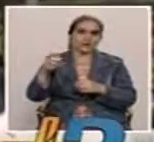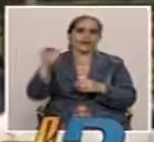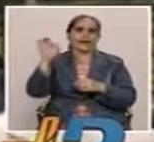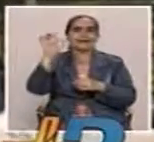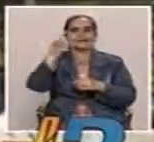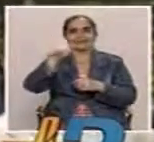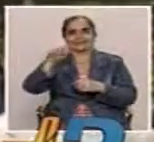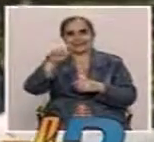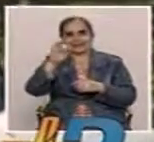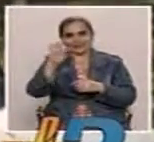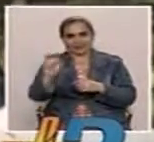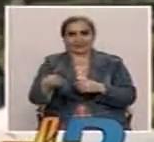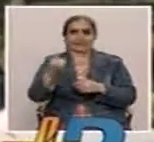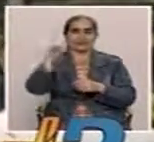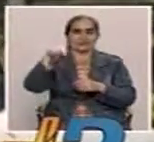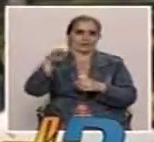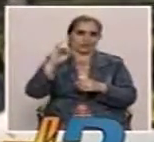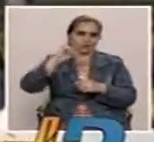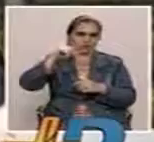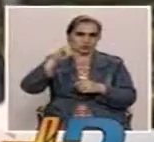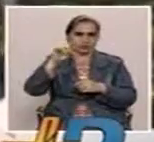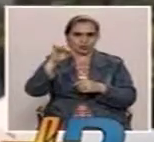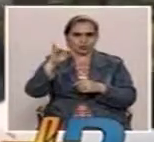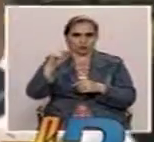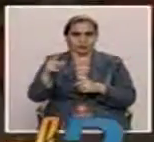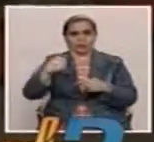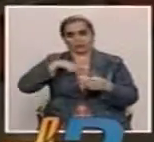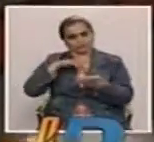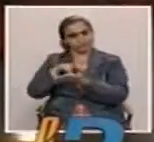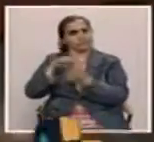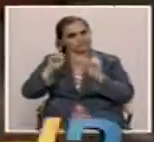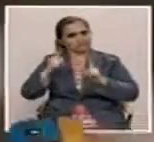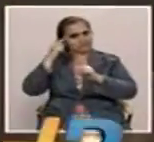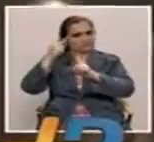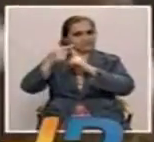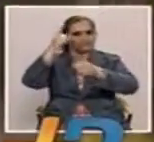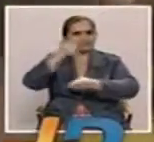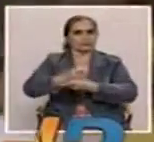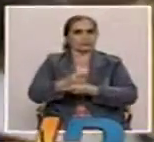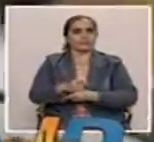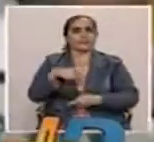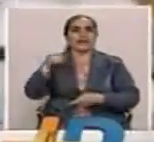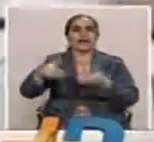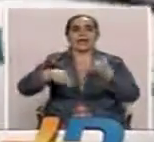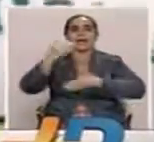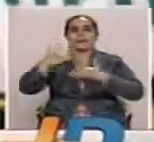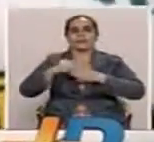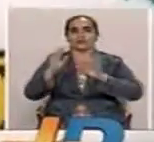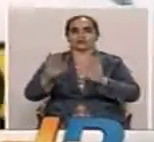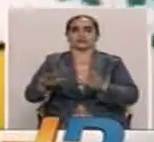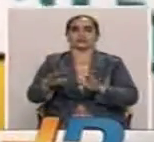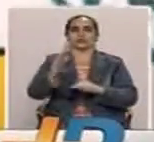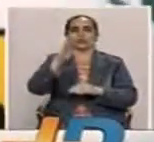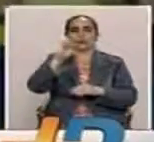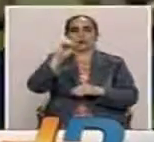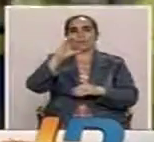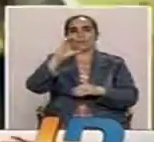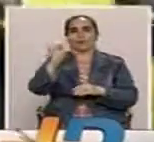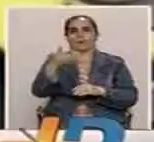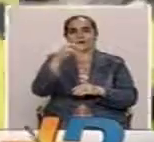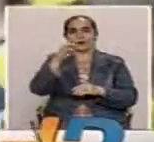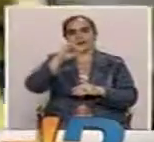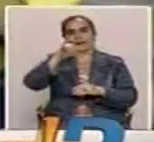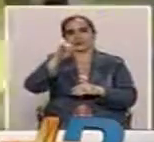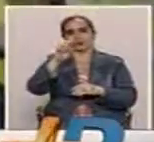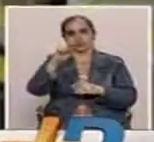menos para llegar a esta instancia a la cual llegamos y pudimos conseguir el propósito. Willy Rodríguez se inició como DT en Boca Junior, luego pasó al